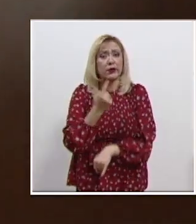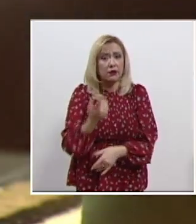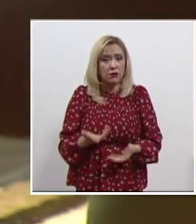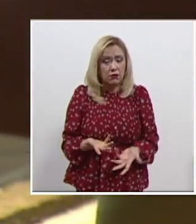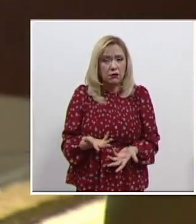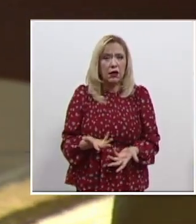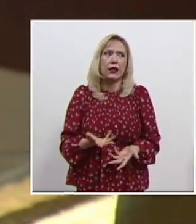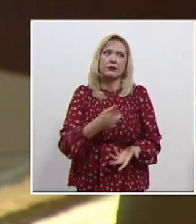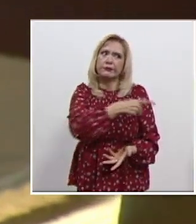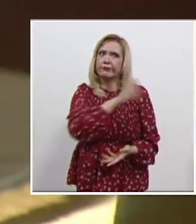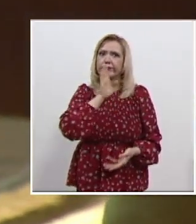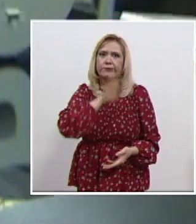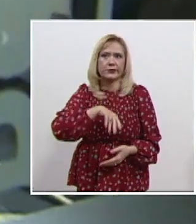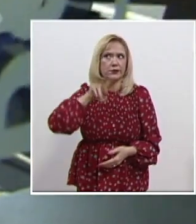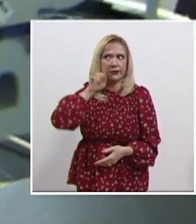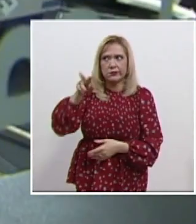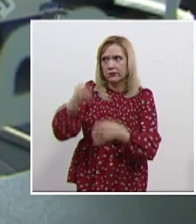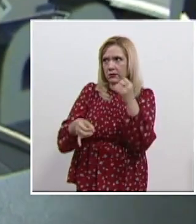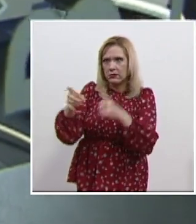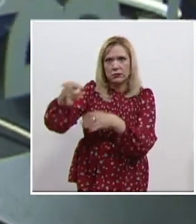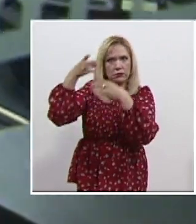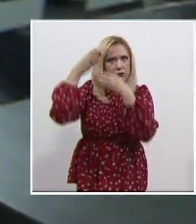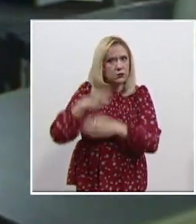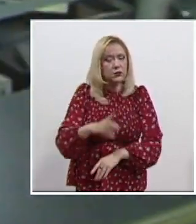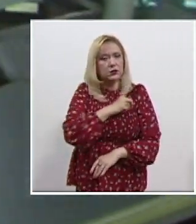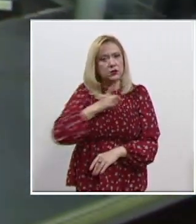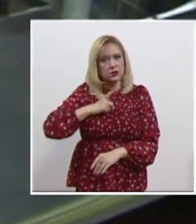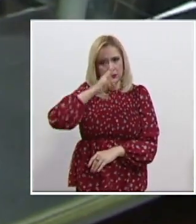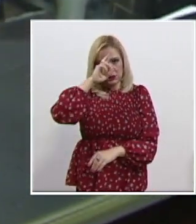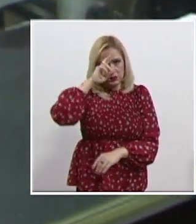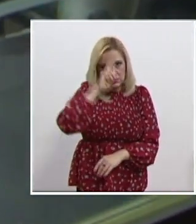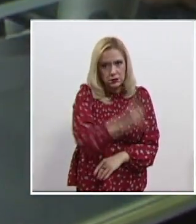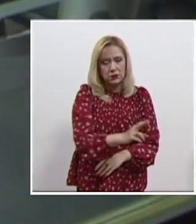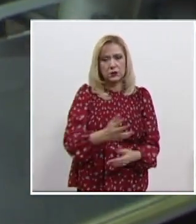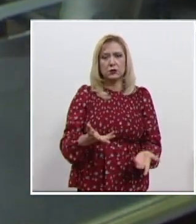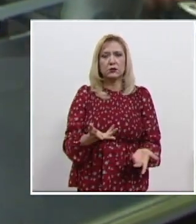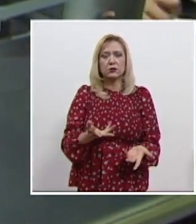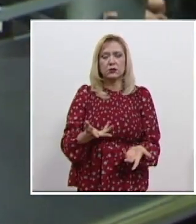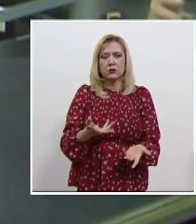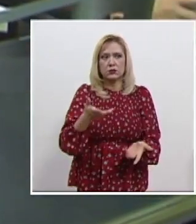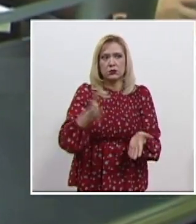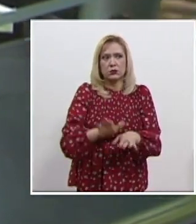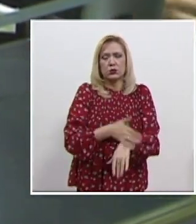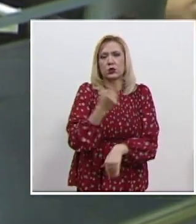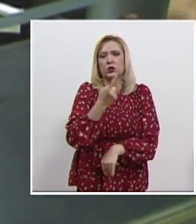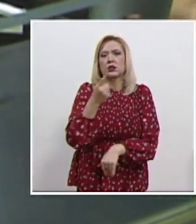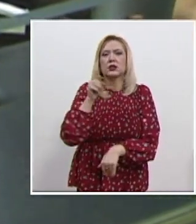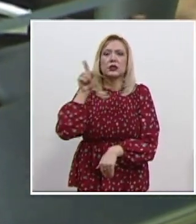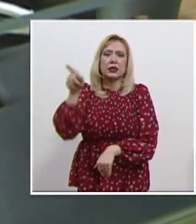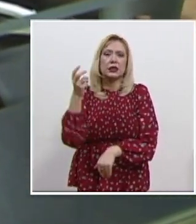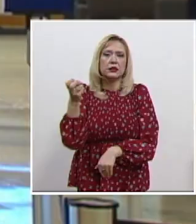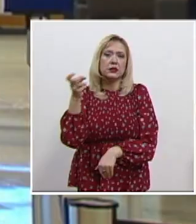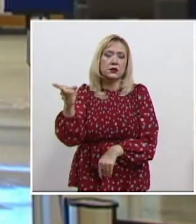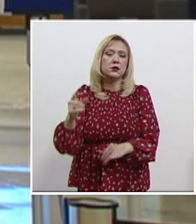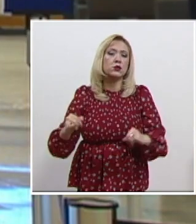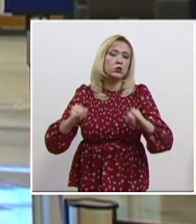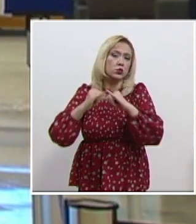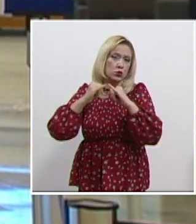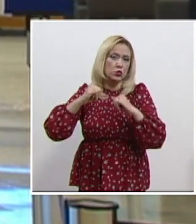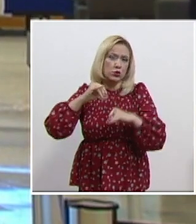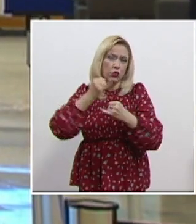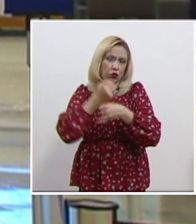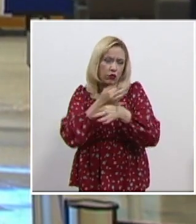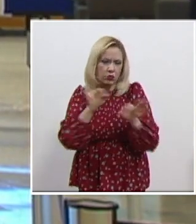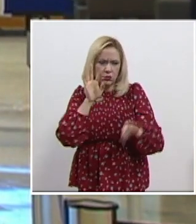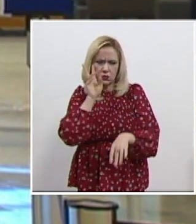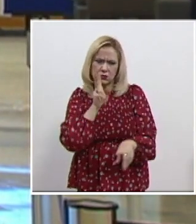procedimiento de imposición de sanciones respeta el principio de presunción de inocencia porque el INAI solo determina si el posible